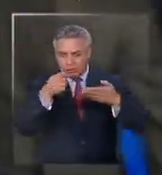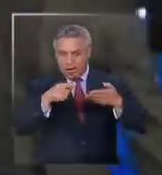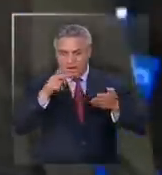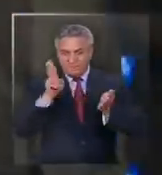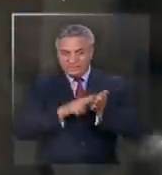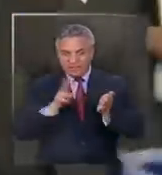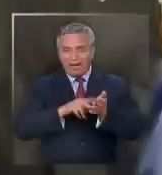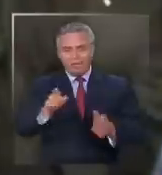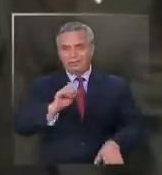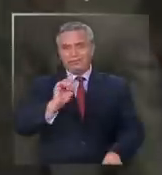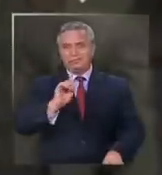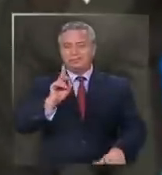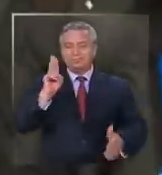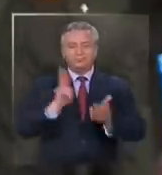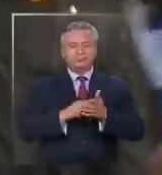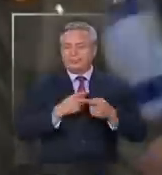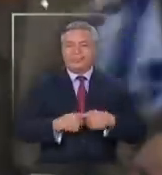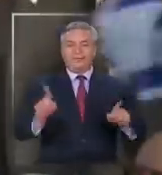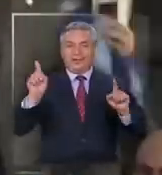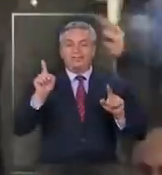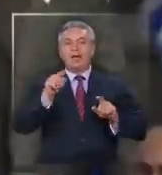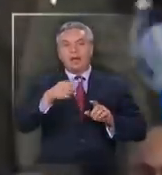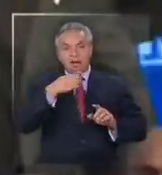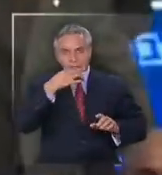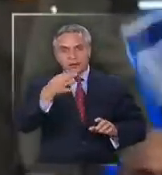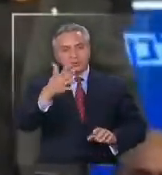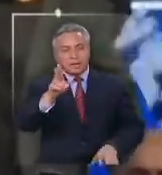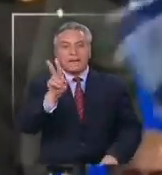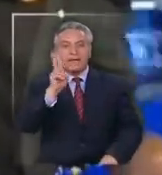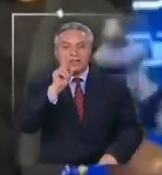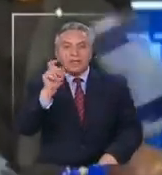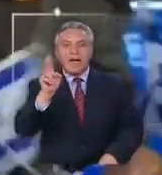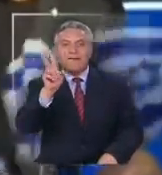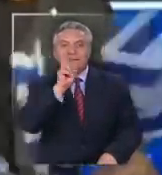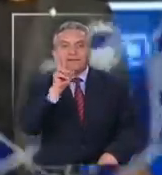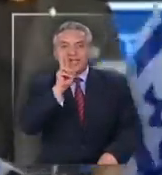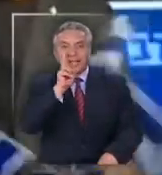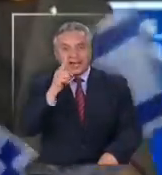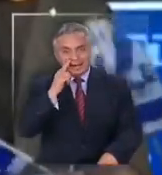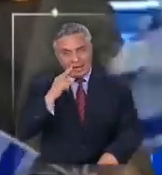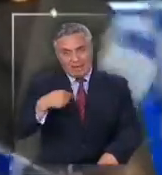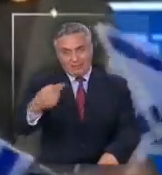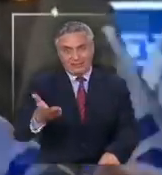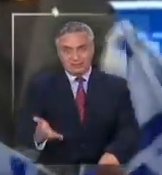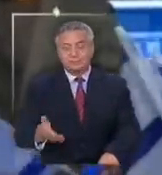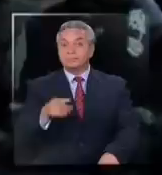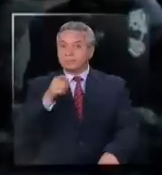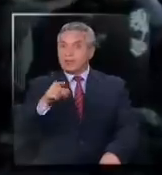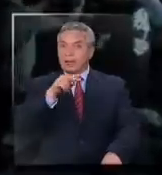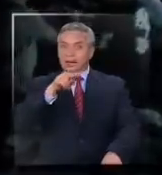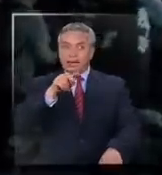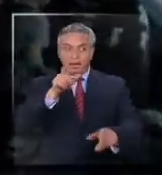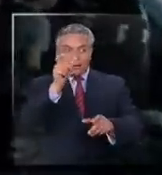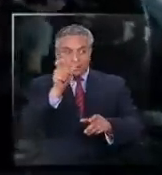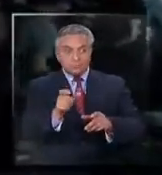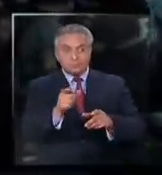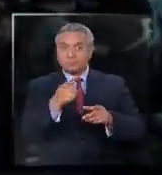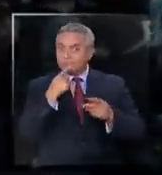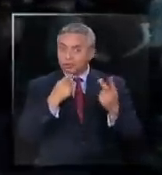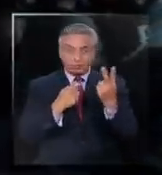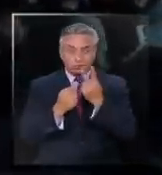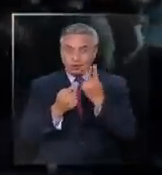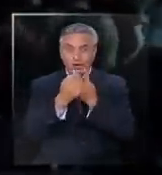están presupuestados recién para el día viernes. Hasta el momento, lo concreto es que Netanyahu y Gantz se